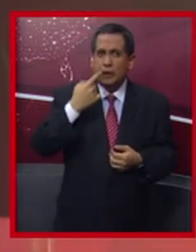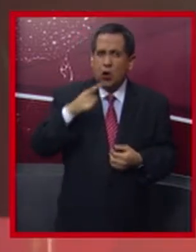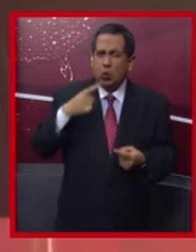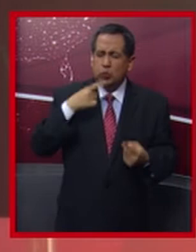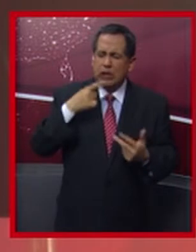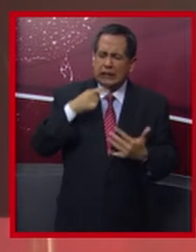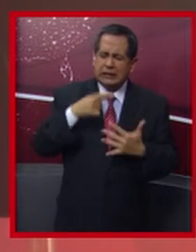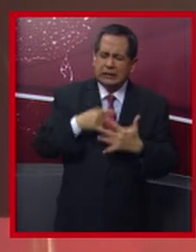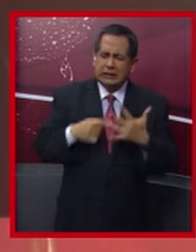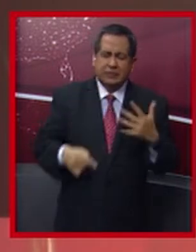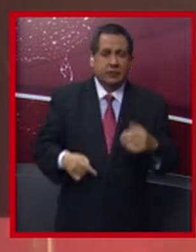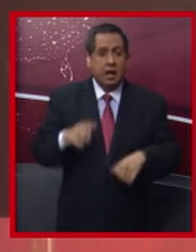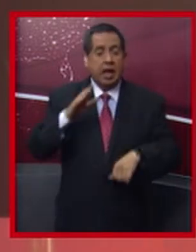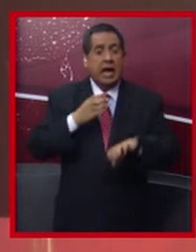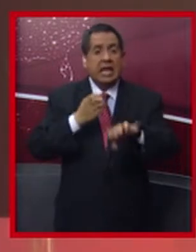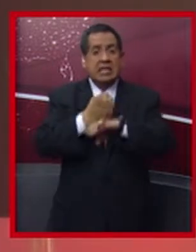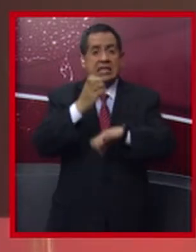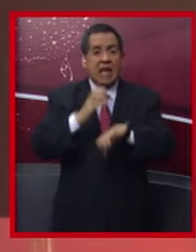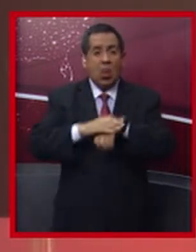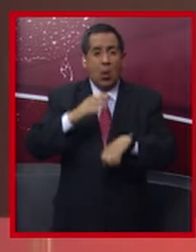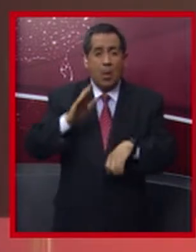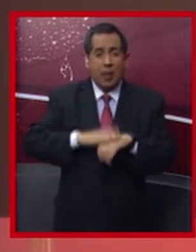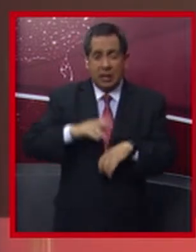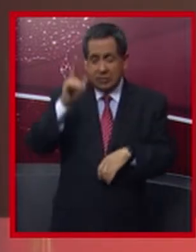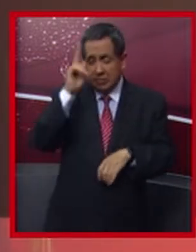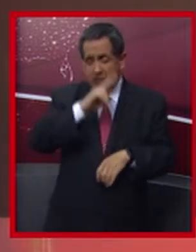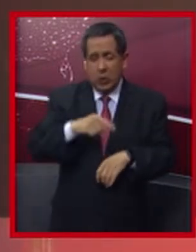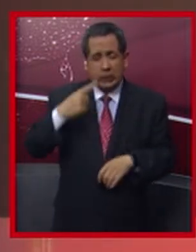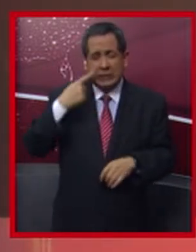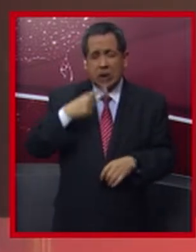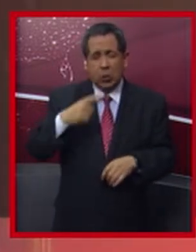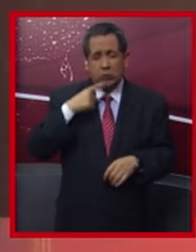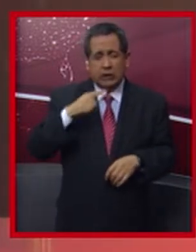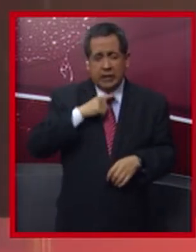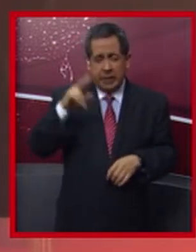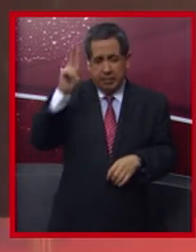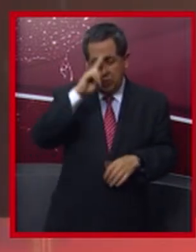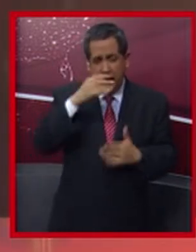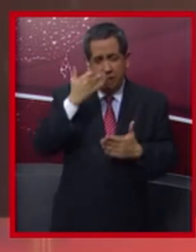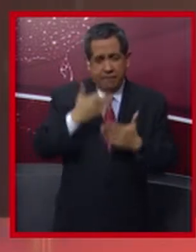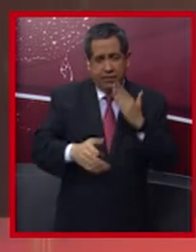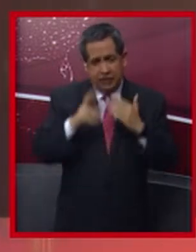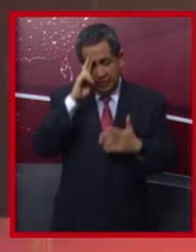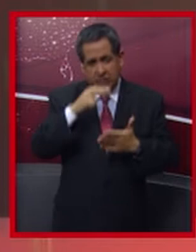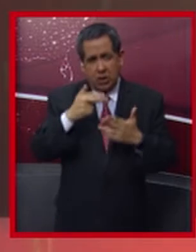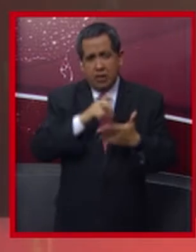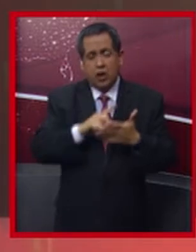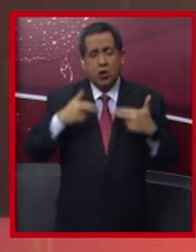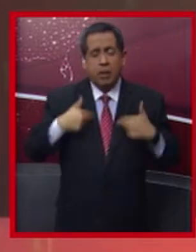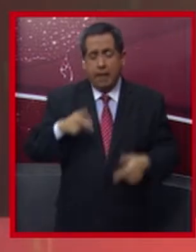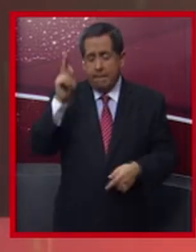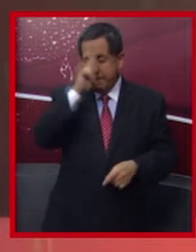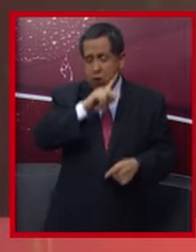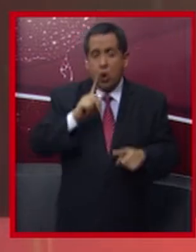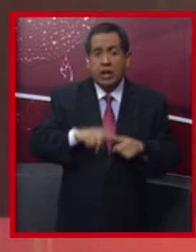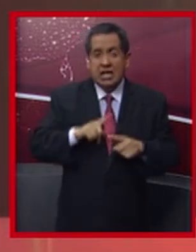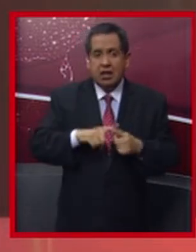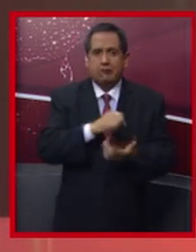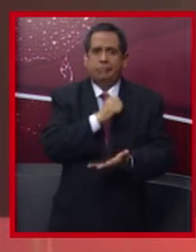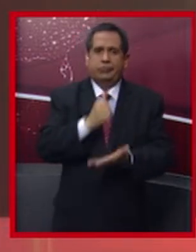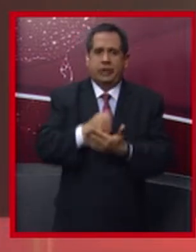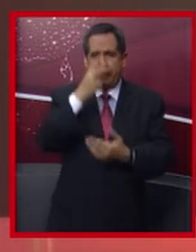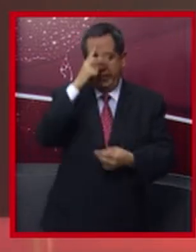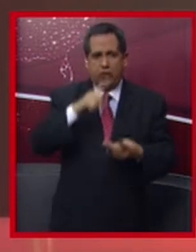entidades federativas en las que se reportó con mayor frecuencia la comisión de algún hecho presuntamente violatorio a derechos humanos fueron la Ciudad de